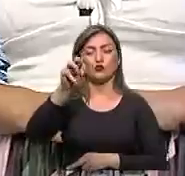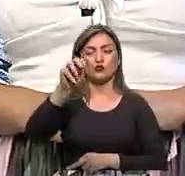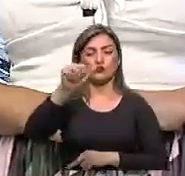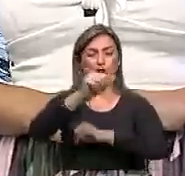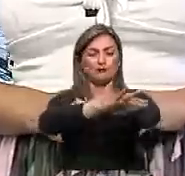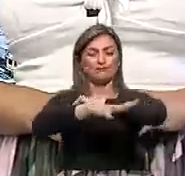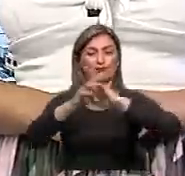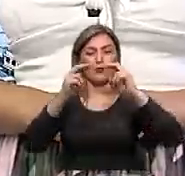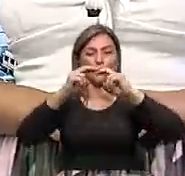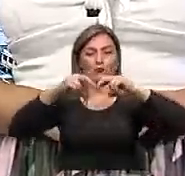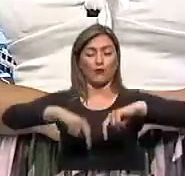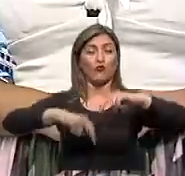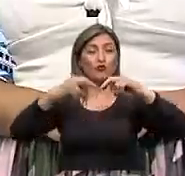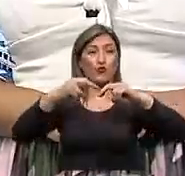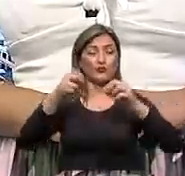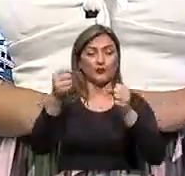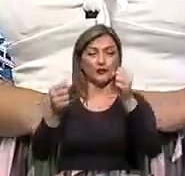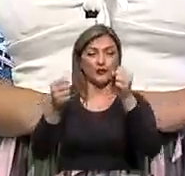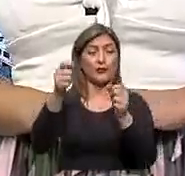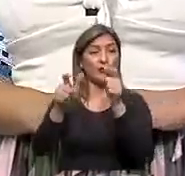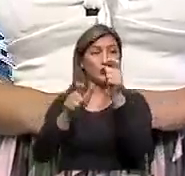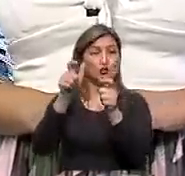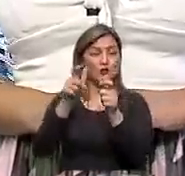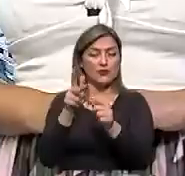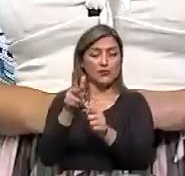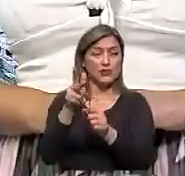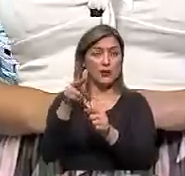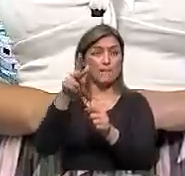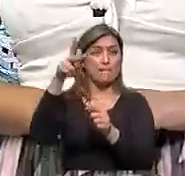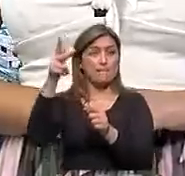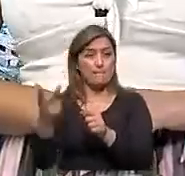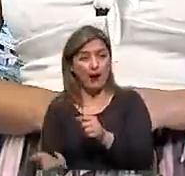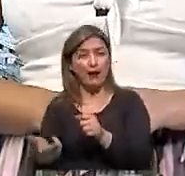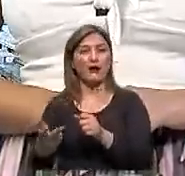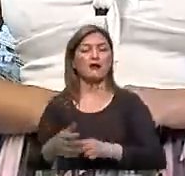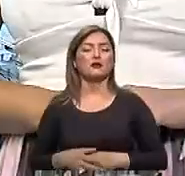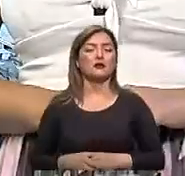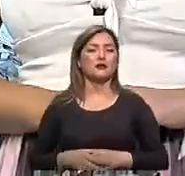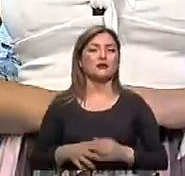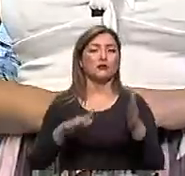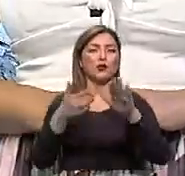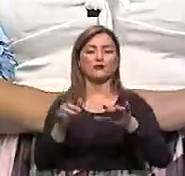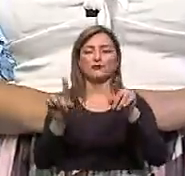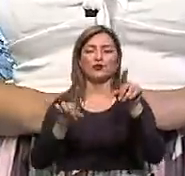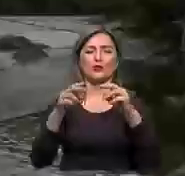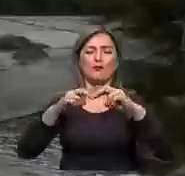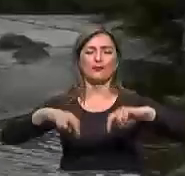Santiago, colapsó cuando cruzaba un vehículo con pasajeros. El hecho no dejó víctimas, pero sí varias comunidades